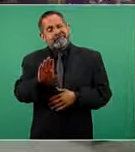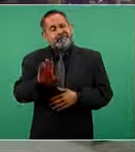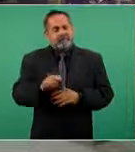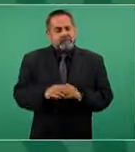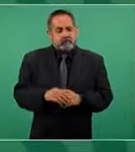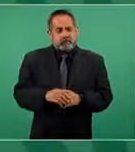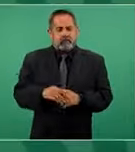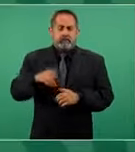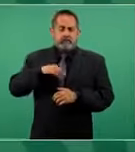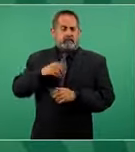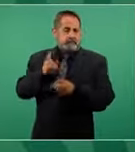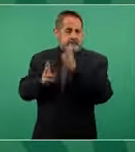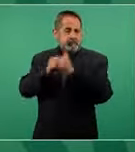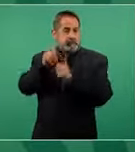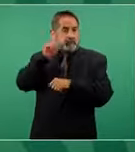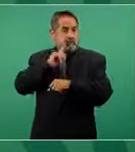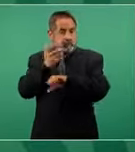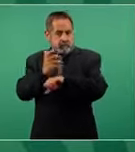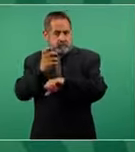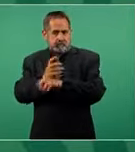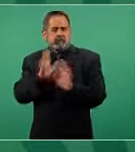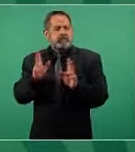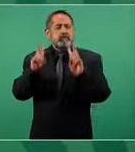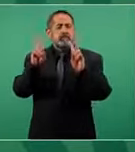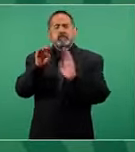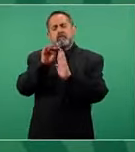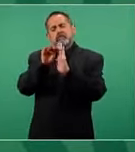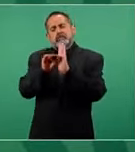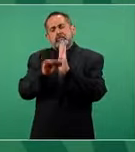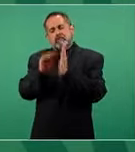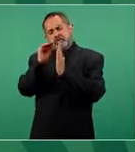ya una agenda que